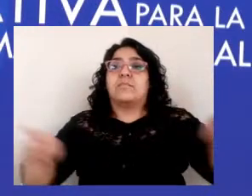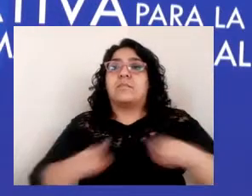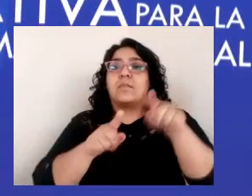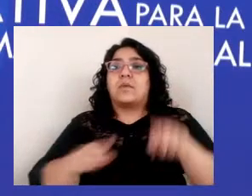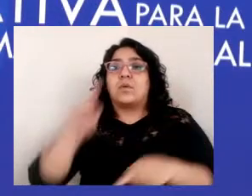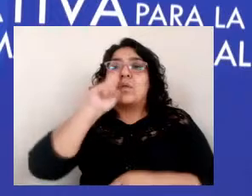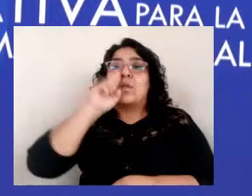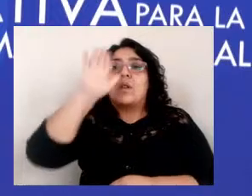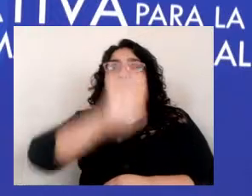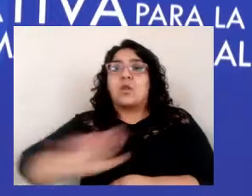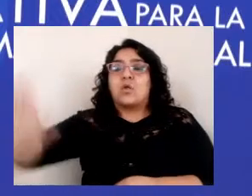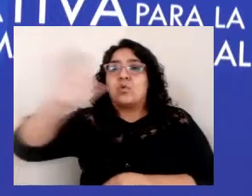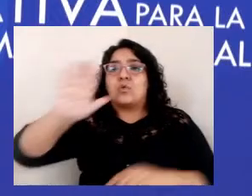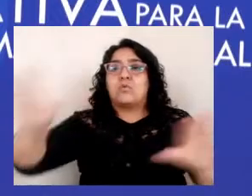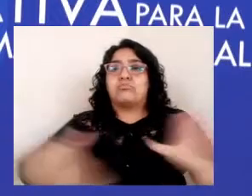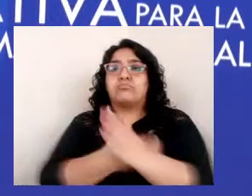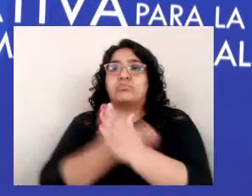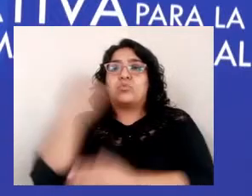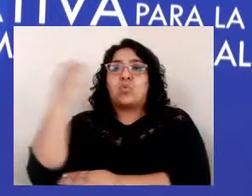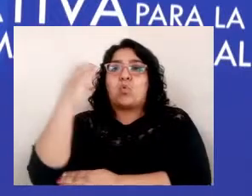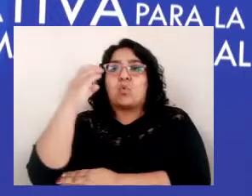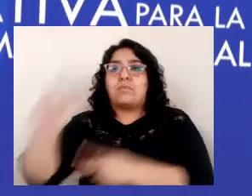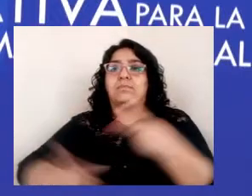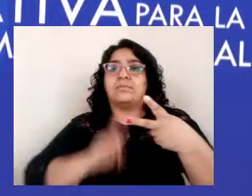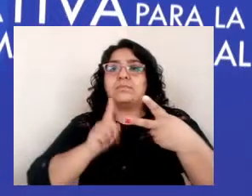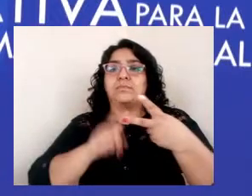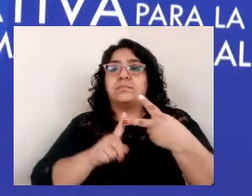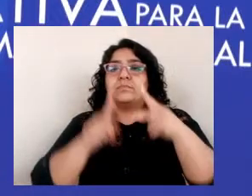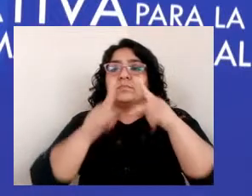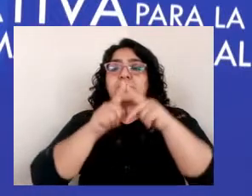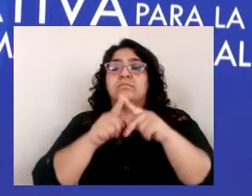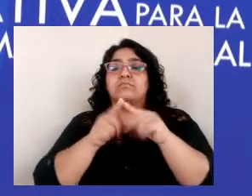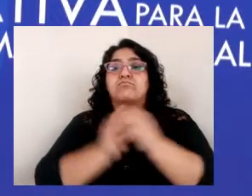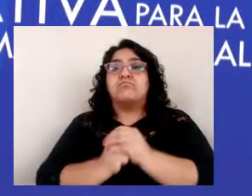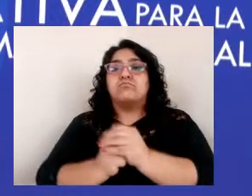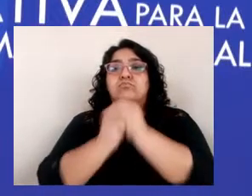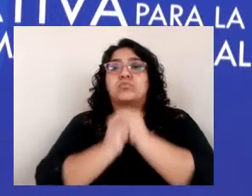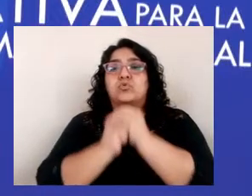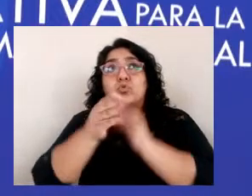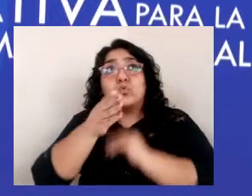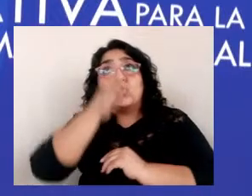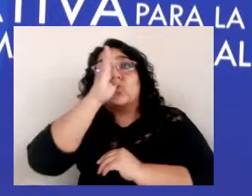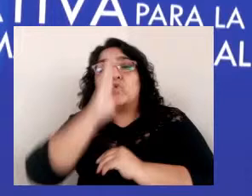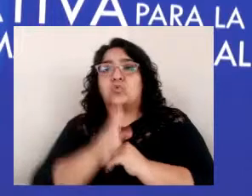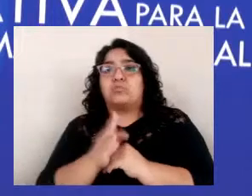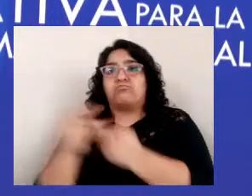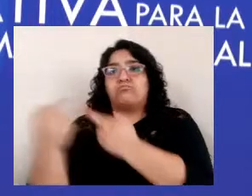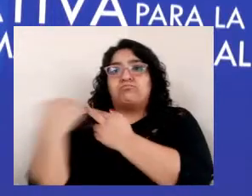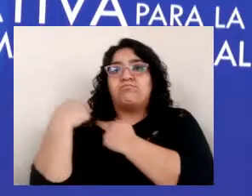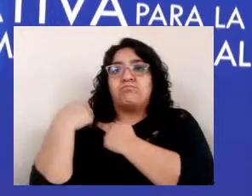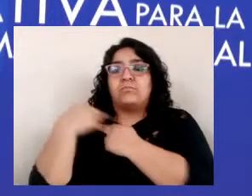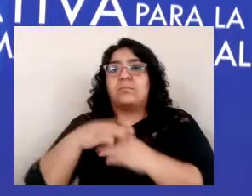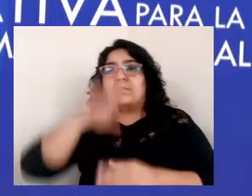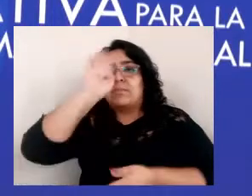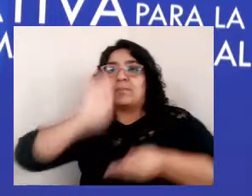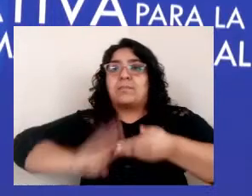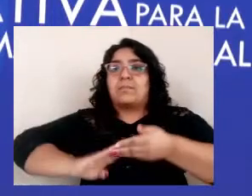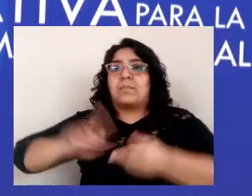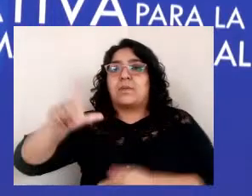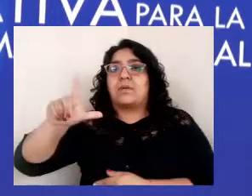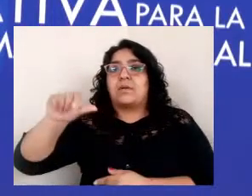Colombia. Segundo, invocación a Dios a cargo de la hermana Liliana Isabel Díaz